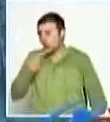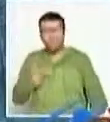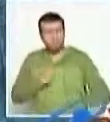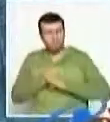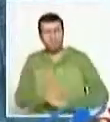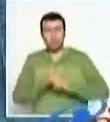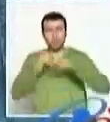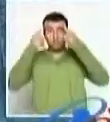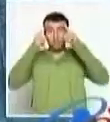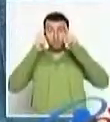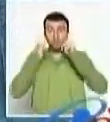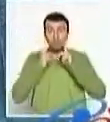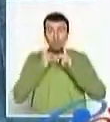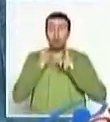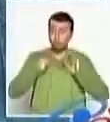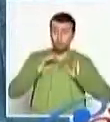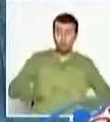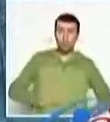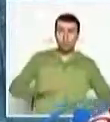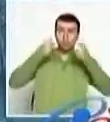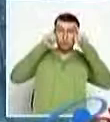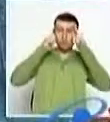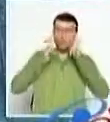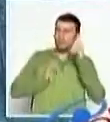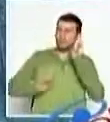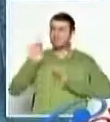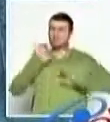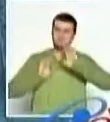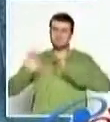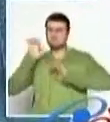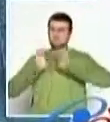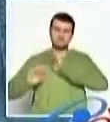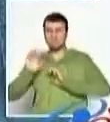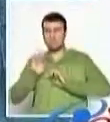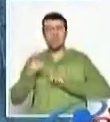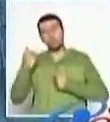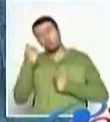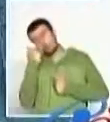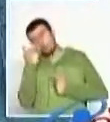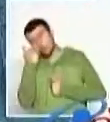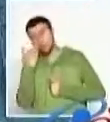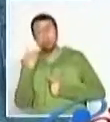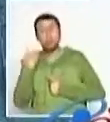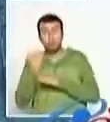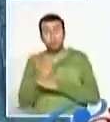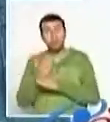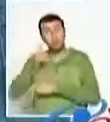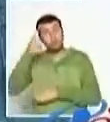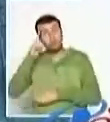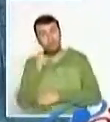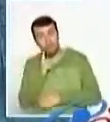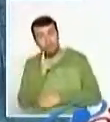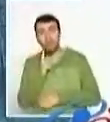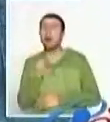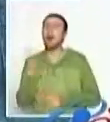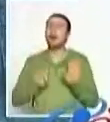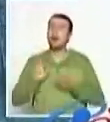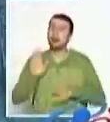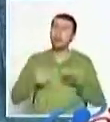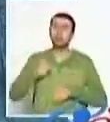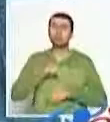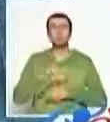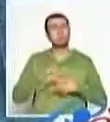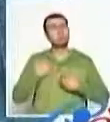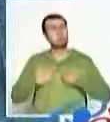fiebre, que es un mecanismo de defensa, porque realmente, o sea, el problema de nosotros con la fiebre no es la fiebre, sino la fiebrefobia. Le tenemos miedo a la